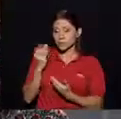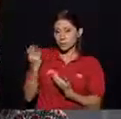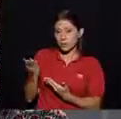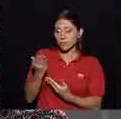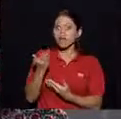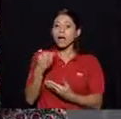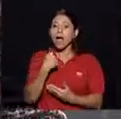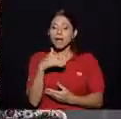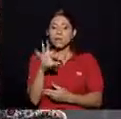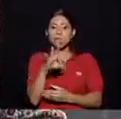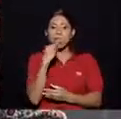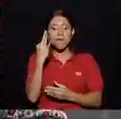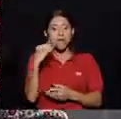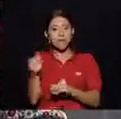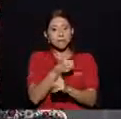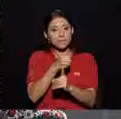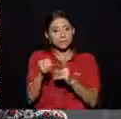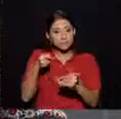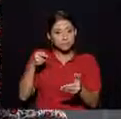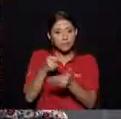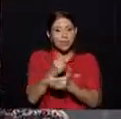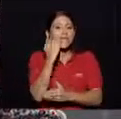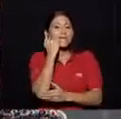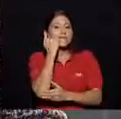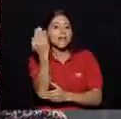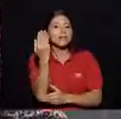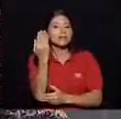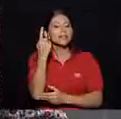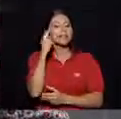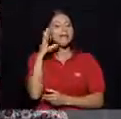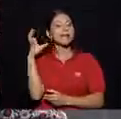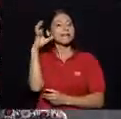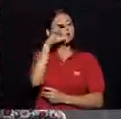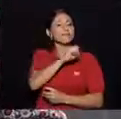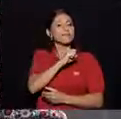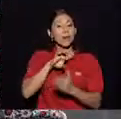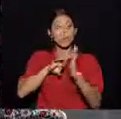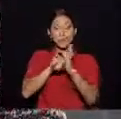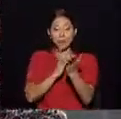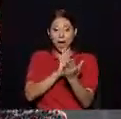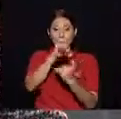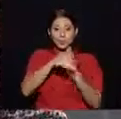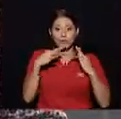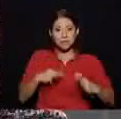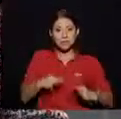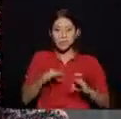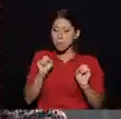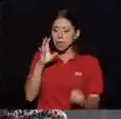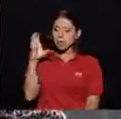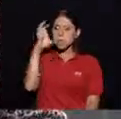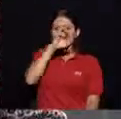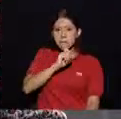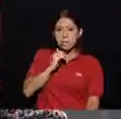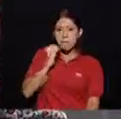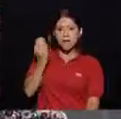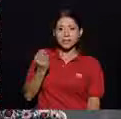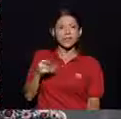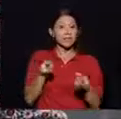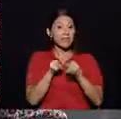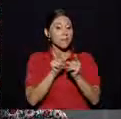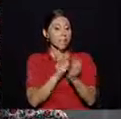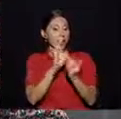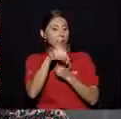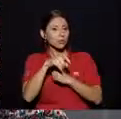hay formas de violencia fáciles de reconocer. El abuso físico es fácil de reconocer, el abuso sexual también.